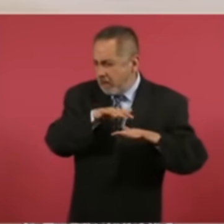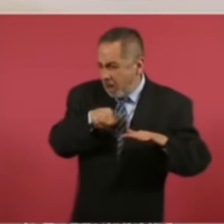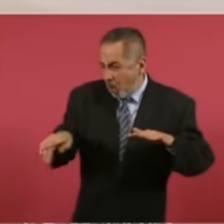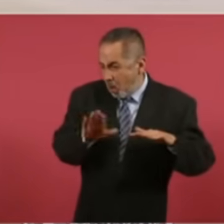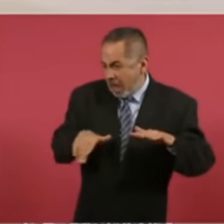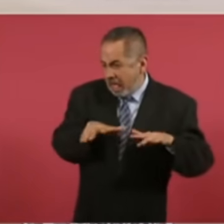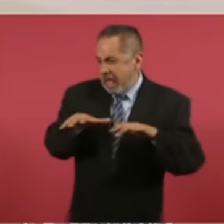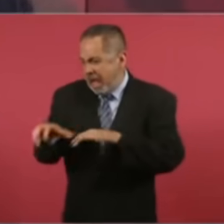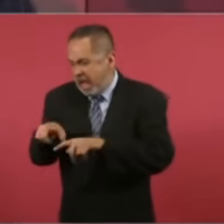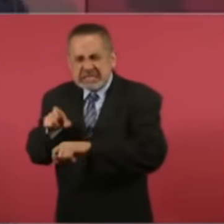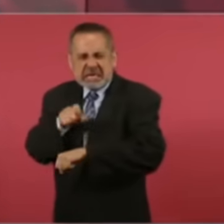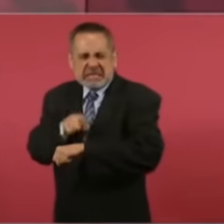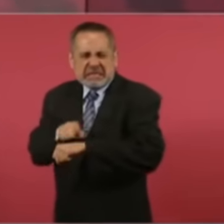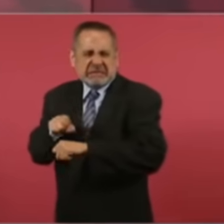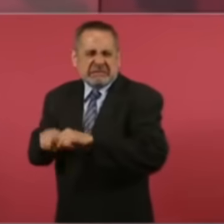Sí, describe